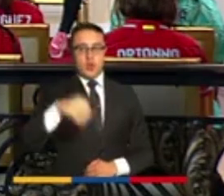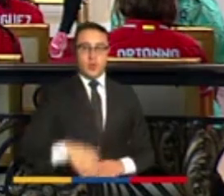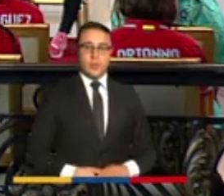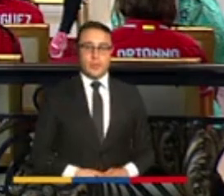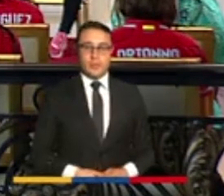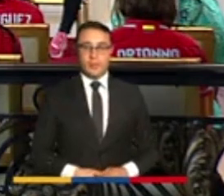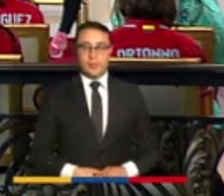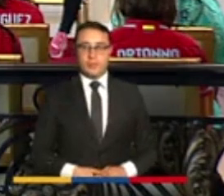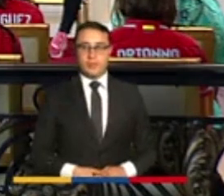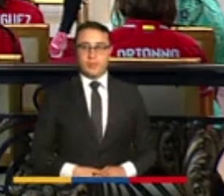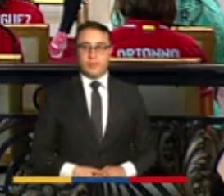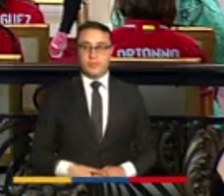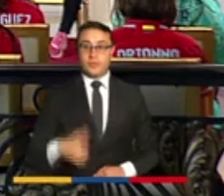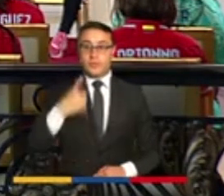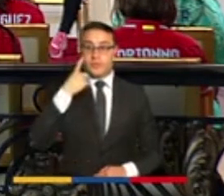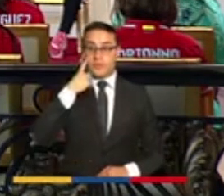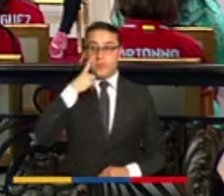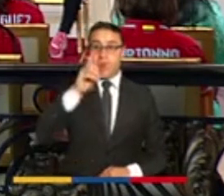Que no sea derecha.